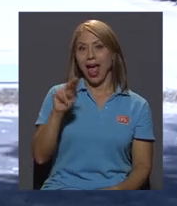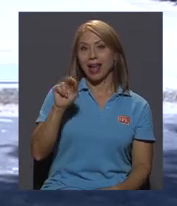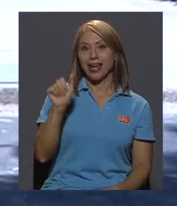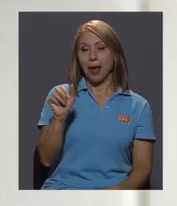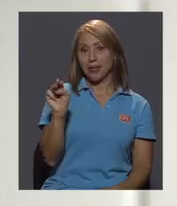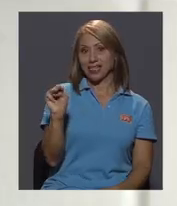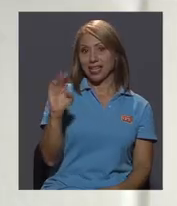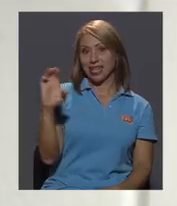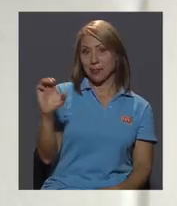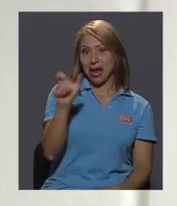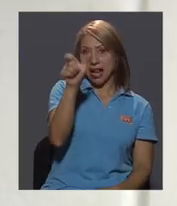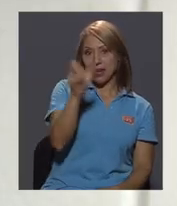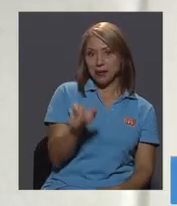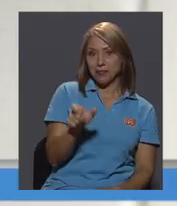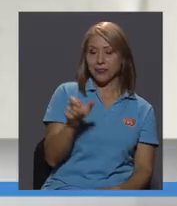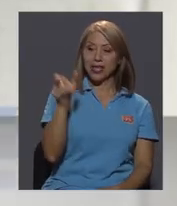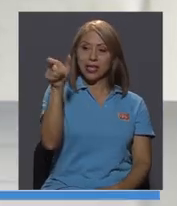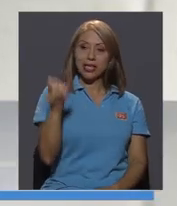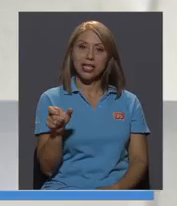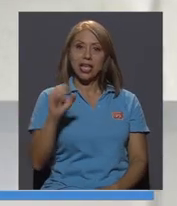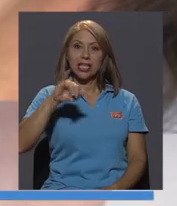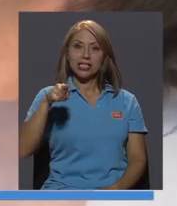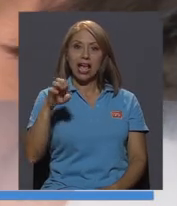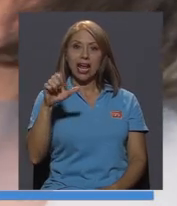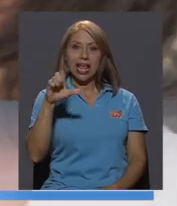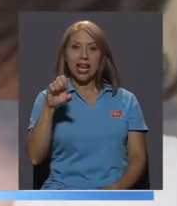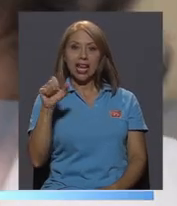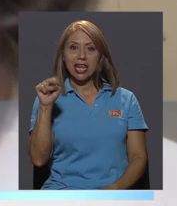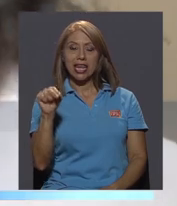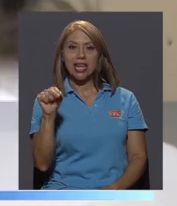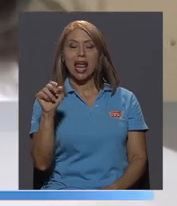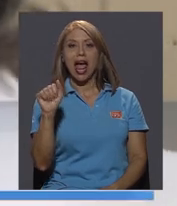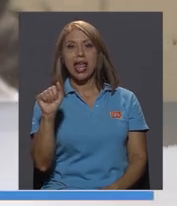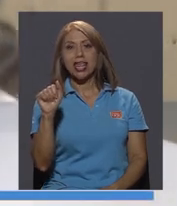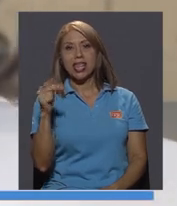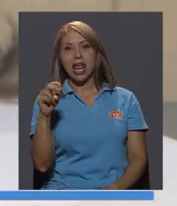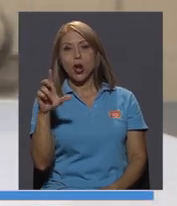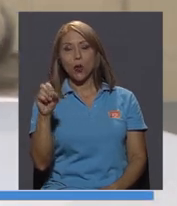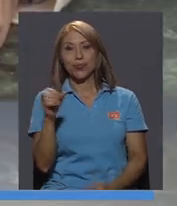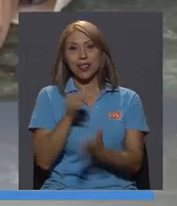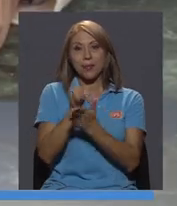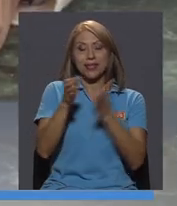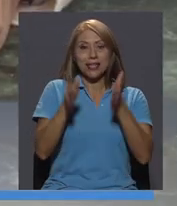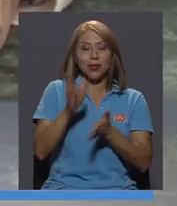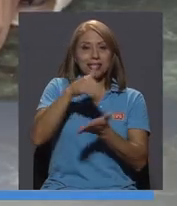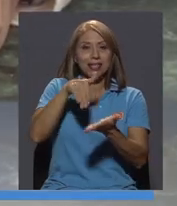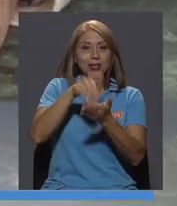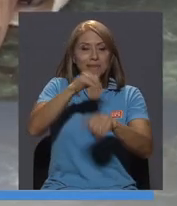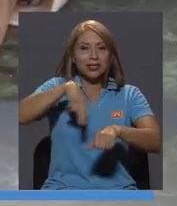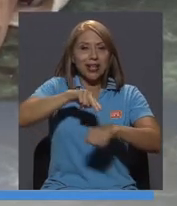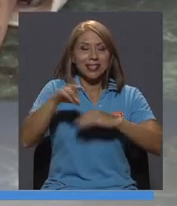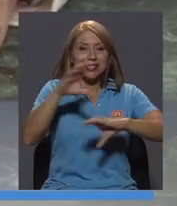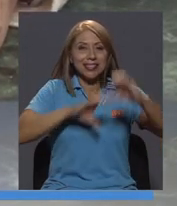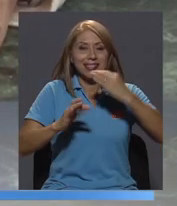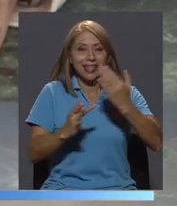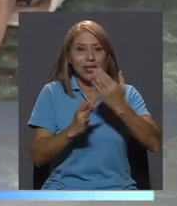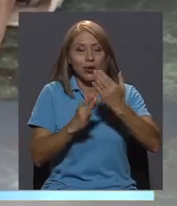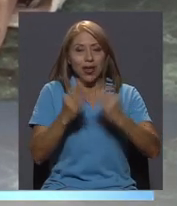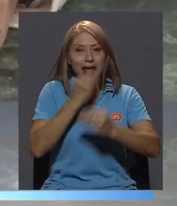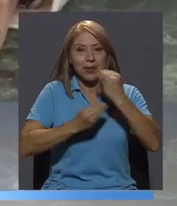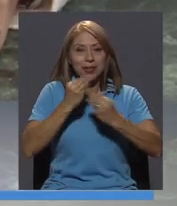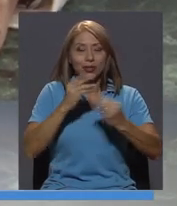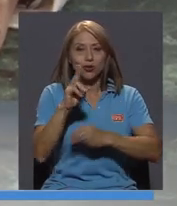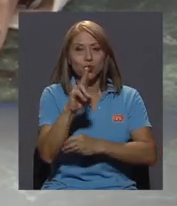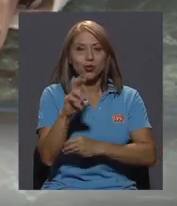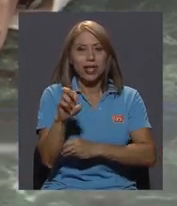Ana Mercedes Carvajal y Jacqueline Aiello, investigadoras del Centro Nacional de Ciencia y Tecnología de los Alimentos de la